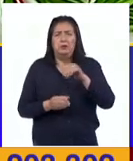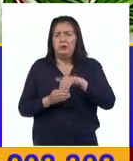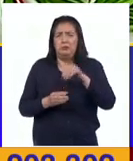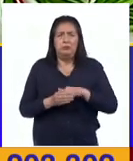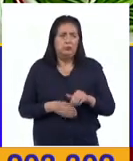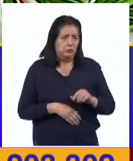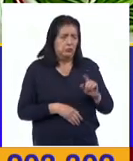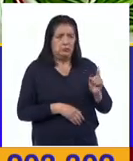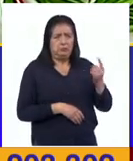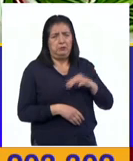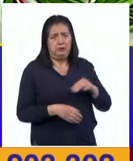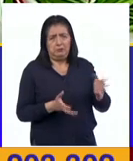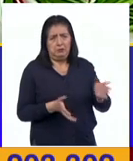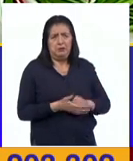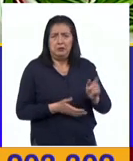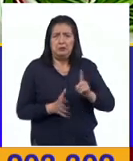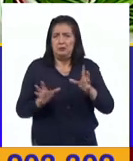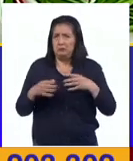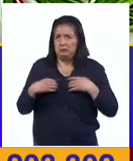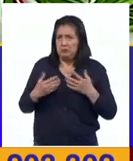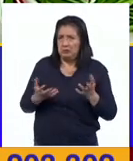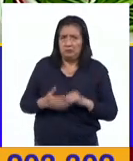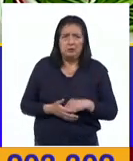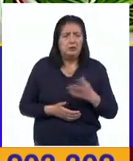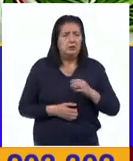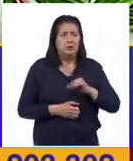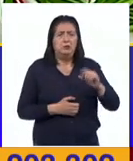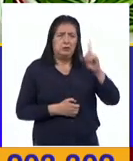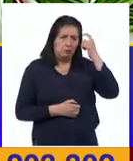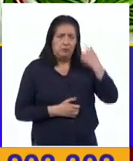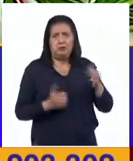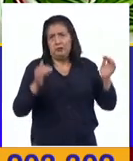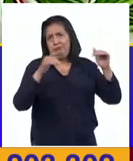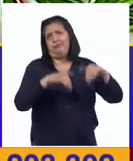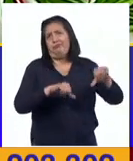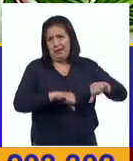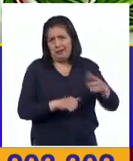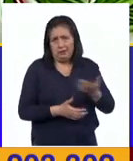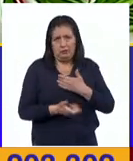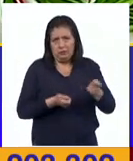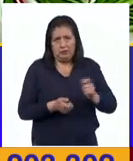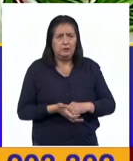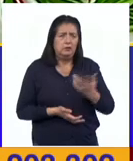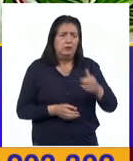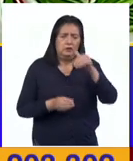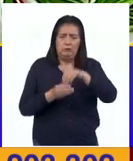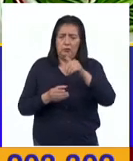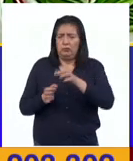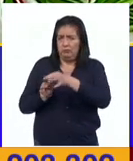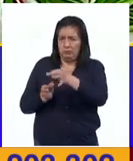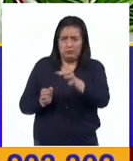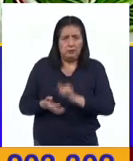Cateriano y no reconocer que es en contra de la política fracasada de este gobierno, que es el voto del